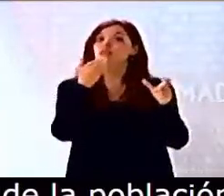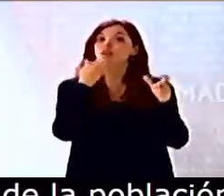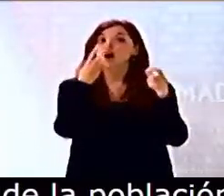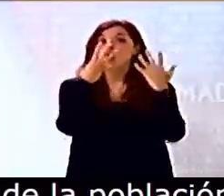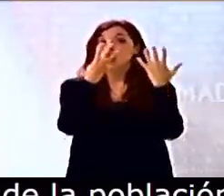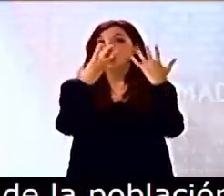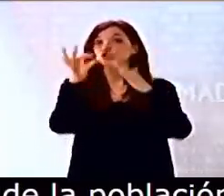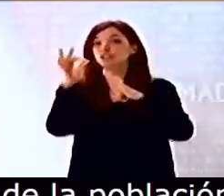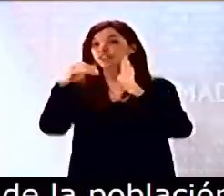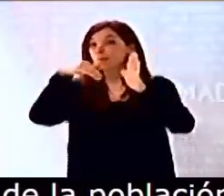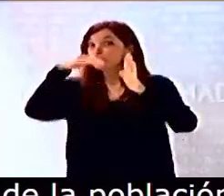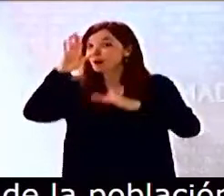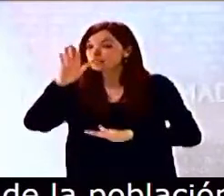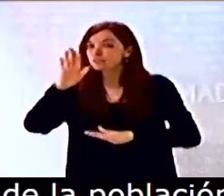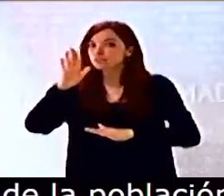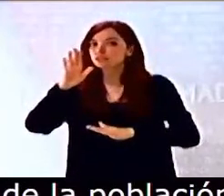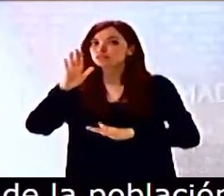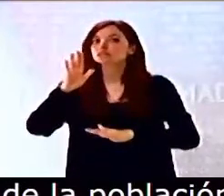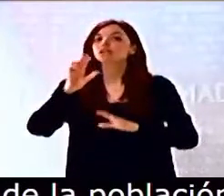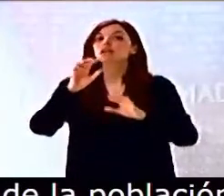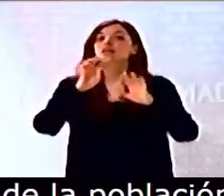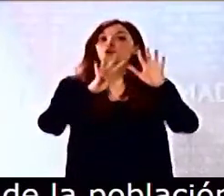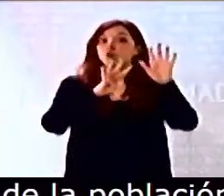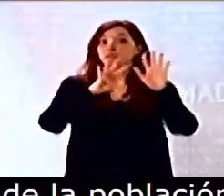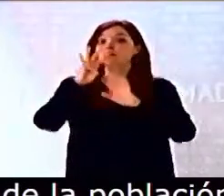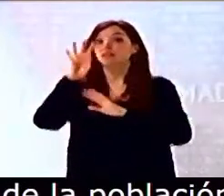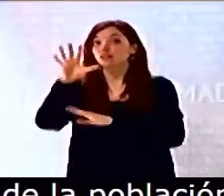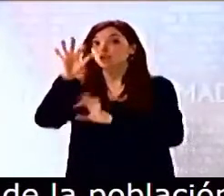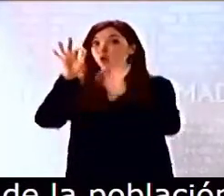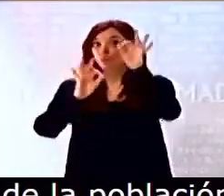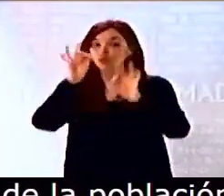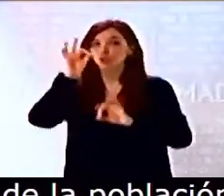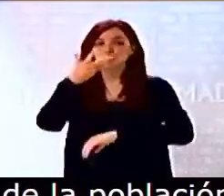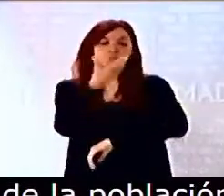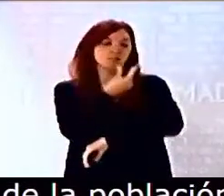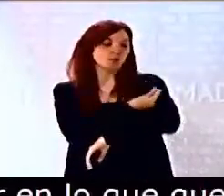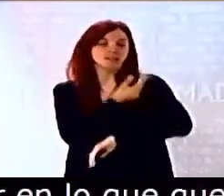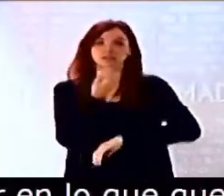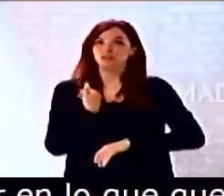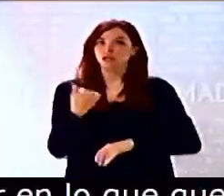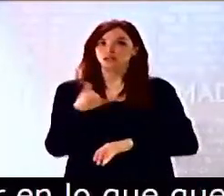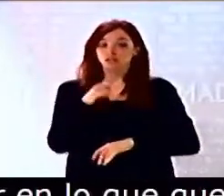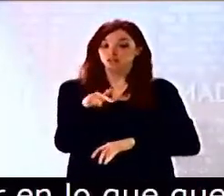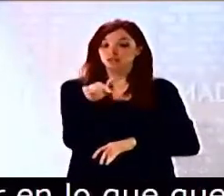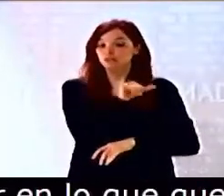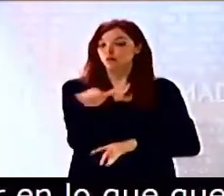vacunada, y se terminará de vacunar en lo que queda de semana,